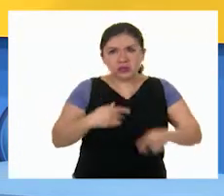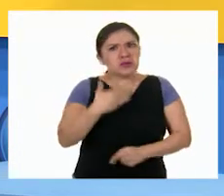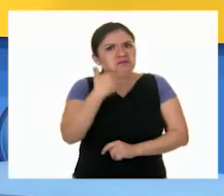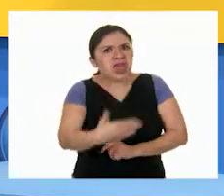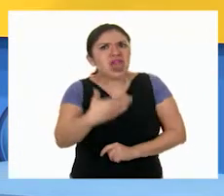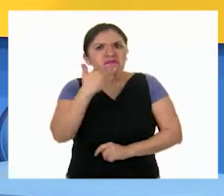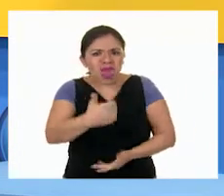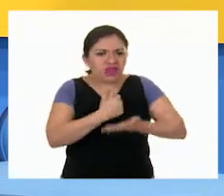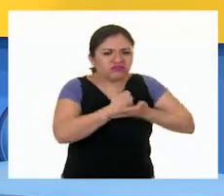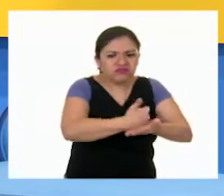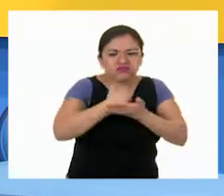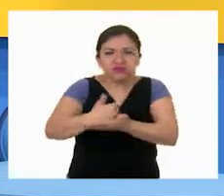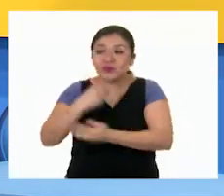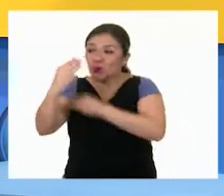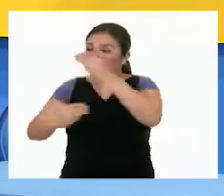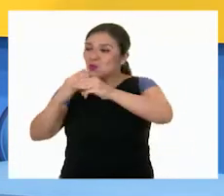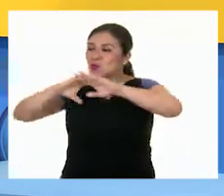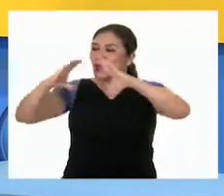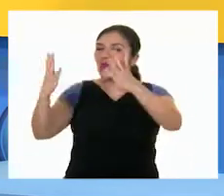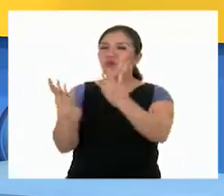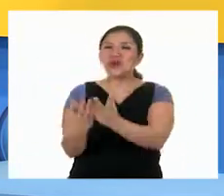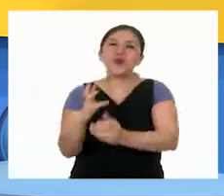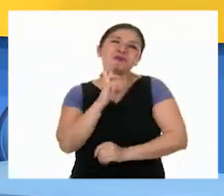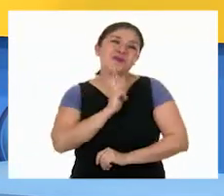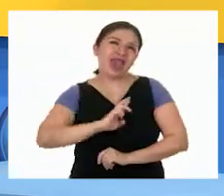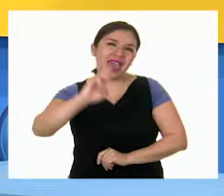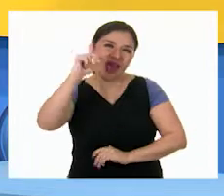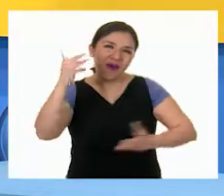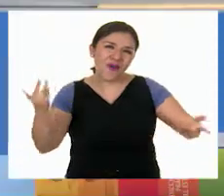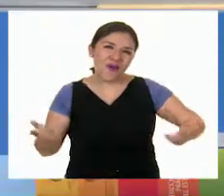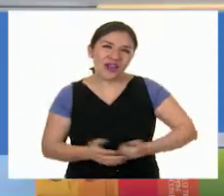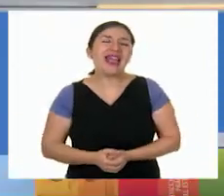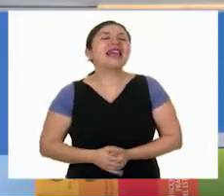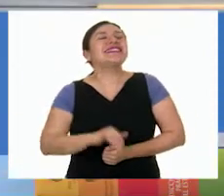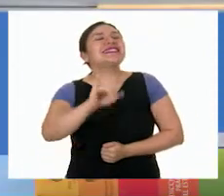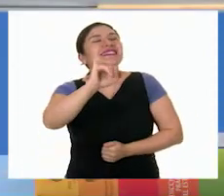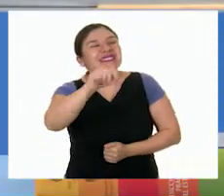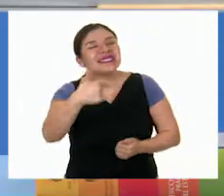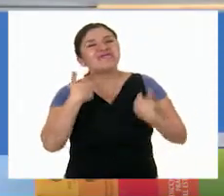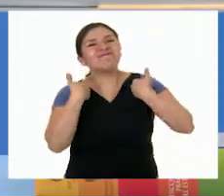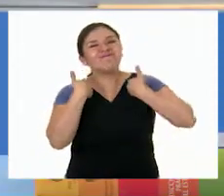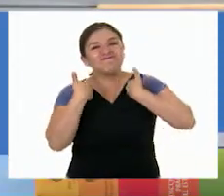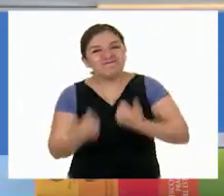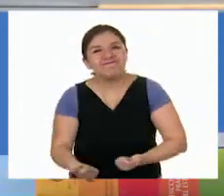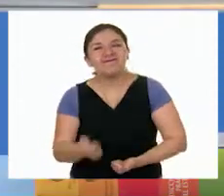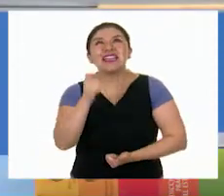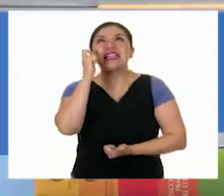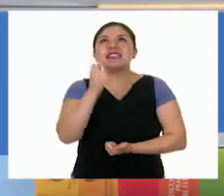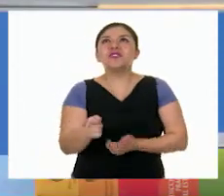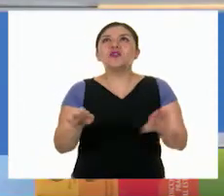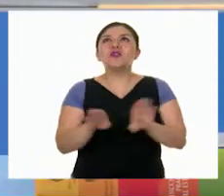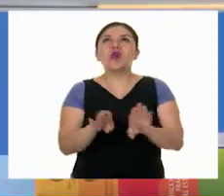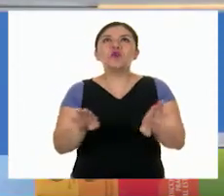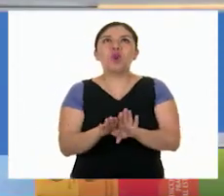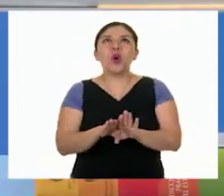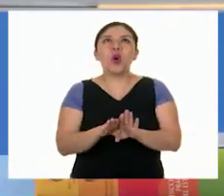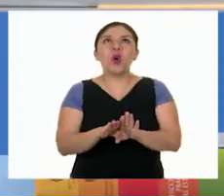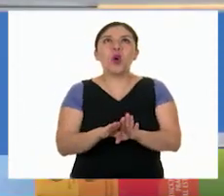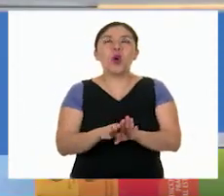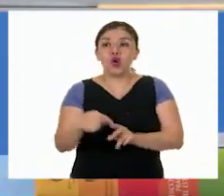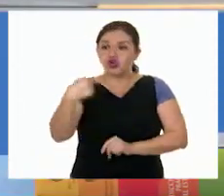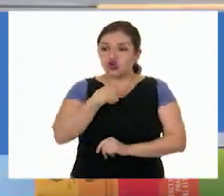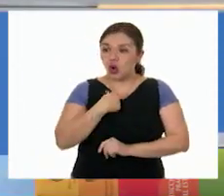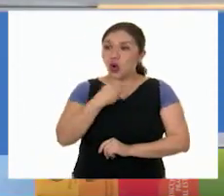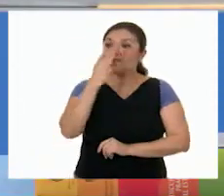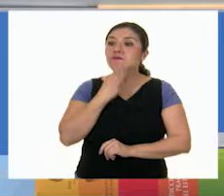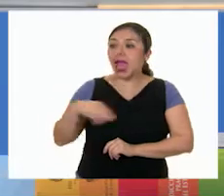bien, entonces el mundo sería mejor, ¿verdad? Uh-huh. ¡Ah, ya entendí! O sea que no es que seamos abejas